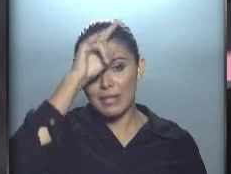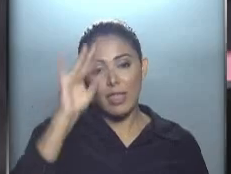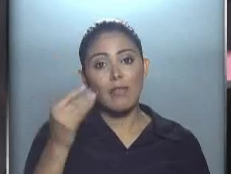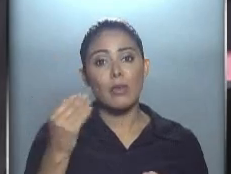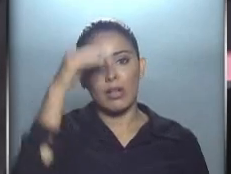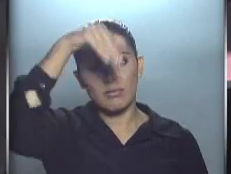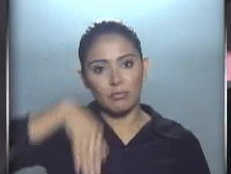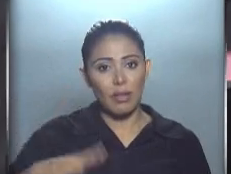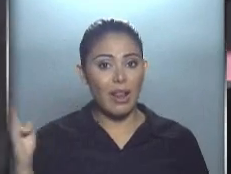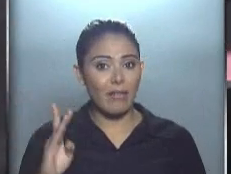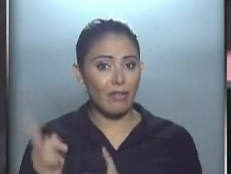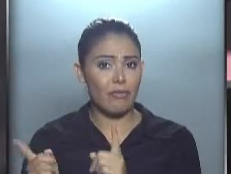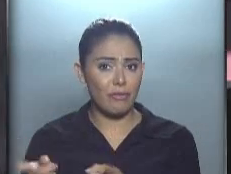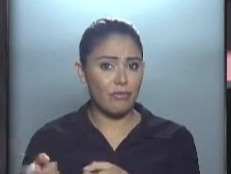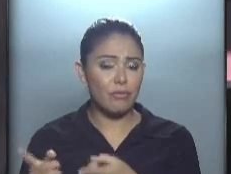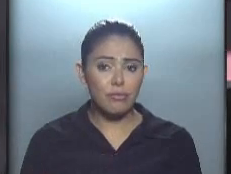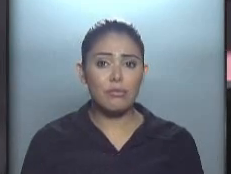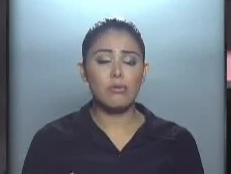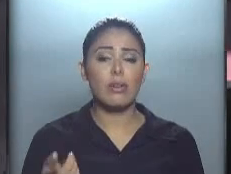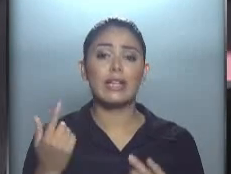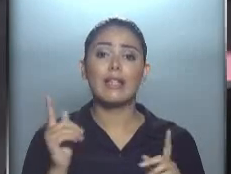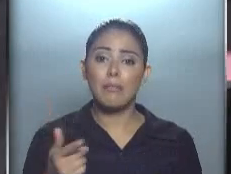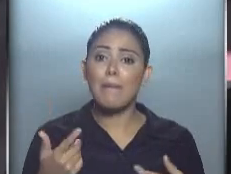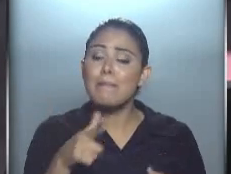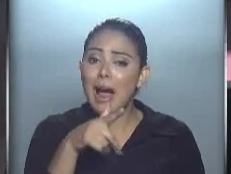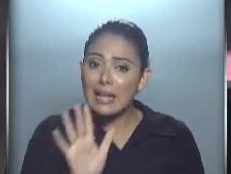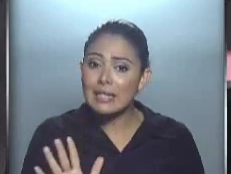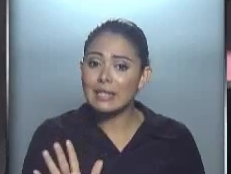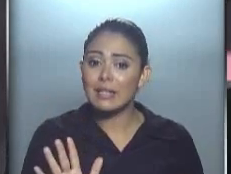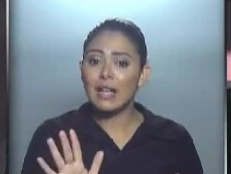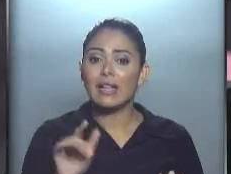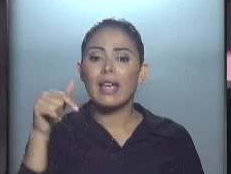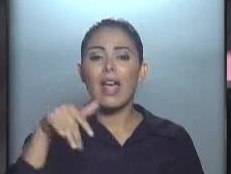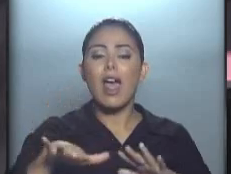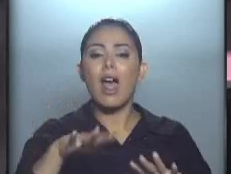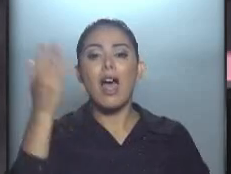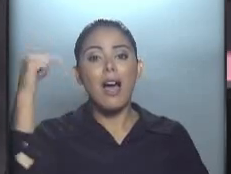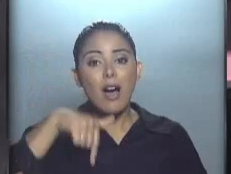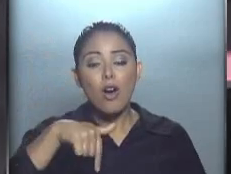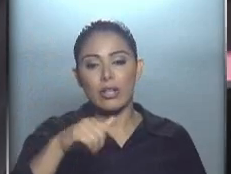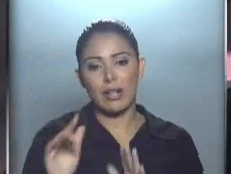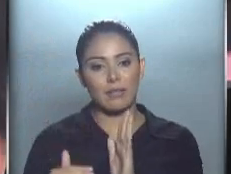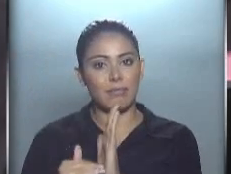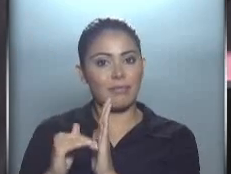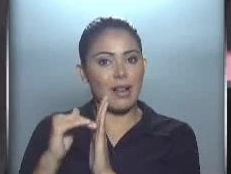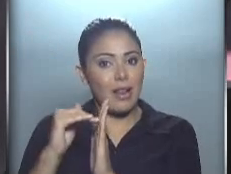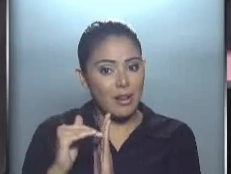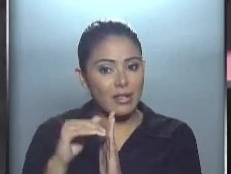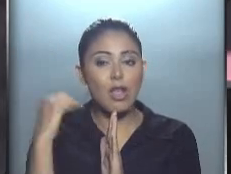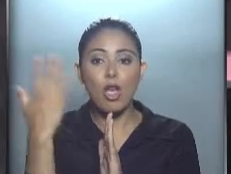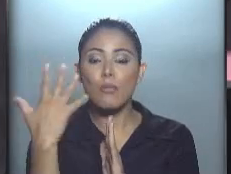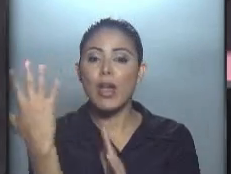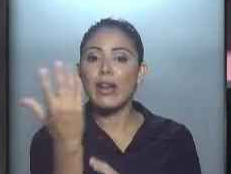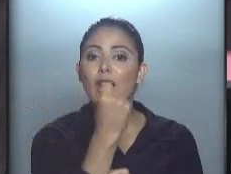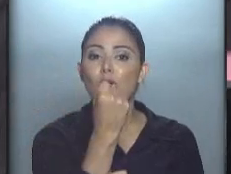está en la segunda categoría de nuestro fútbol, con la posibilidad latente de perder ese lugar de privilegio que hoy ostenta en cuanto a volver a recuperar